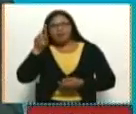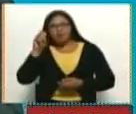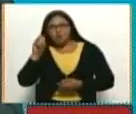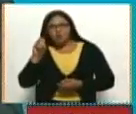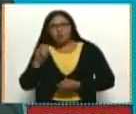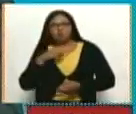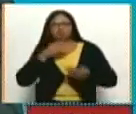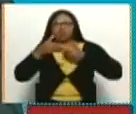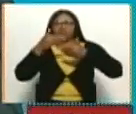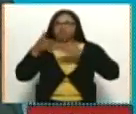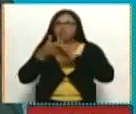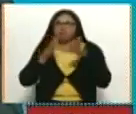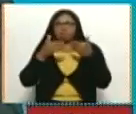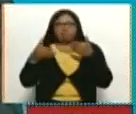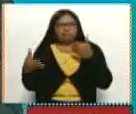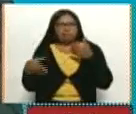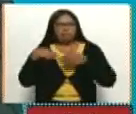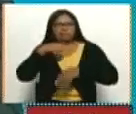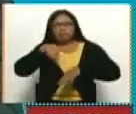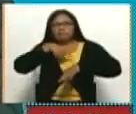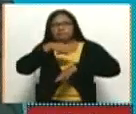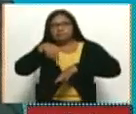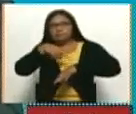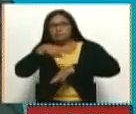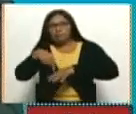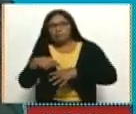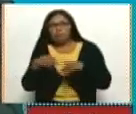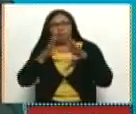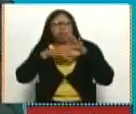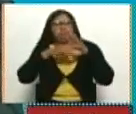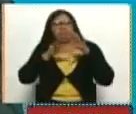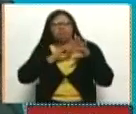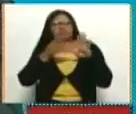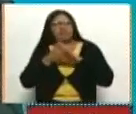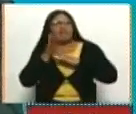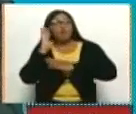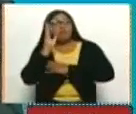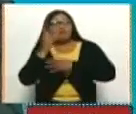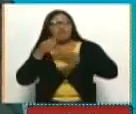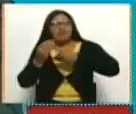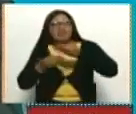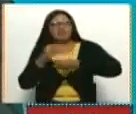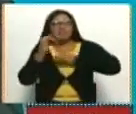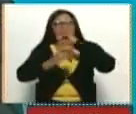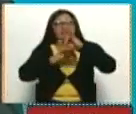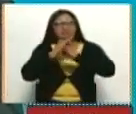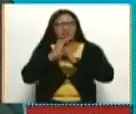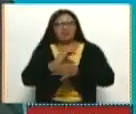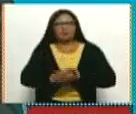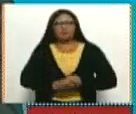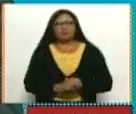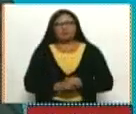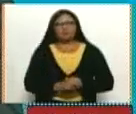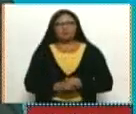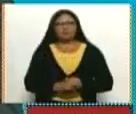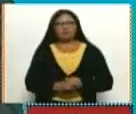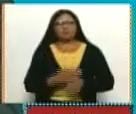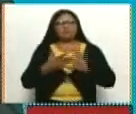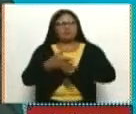Estuvimos conversando largamente sobre esta cumbre internacional que